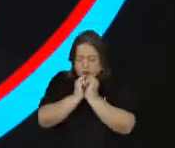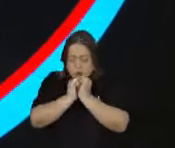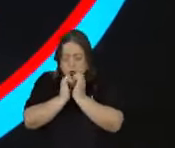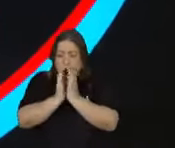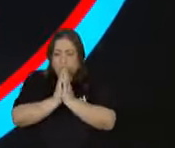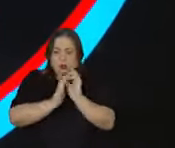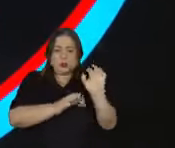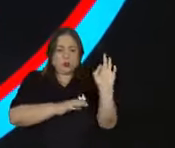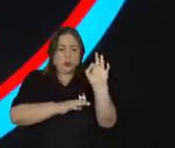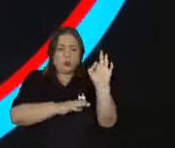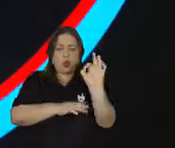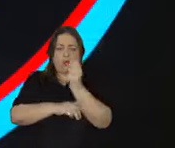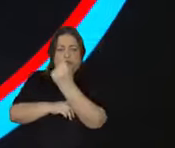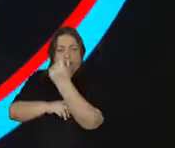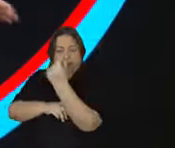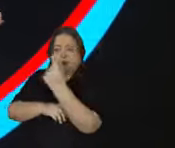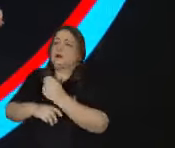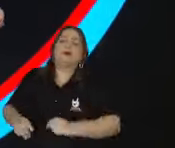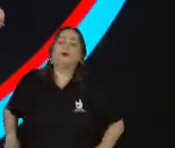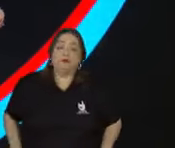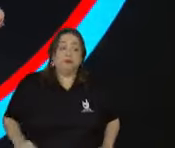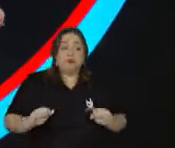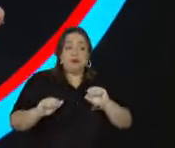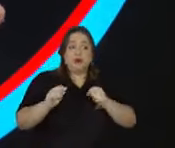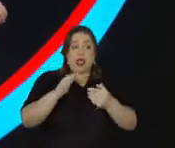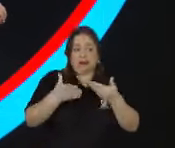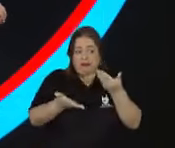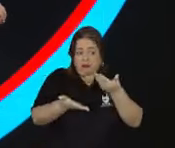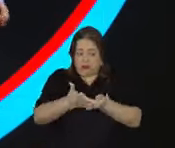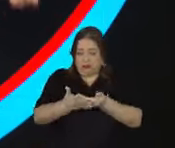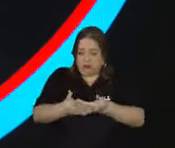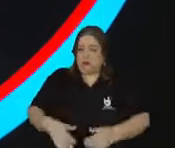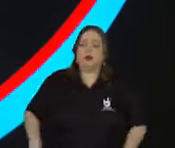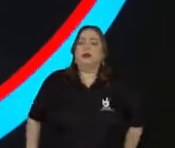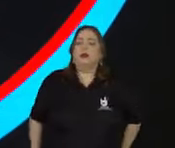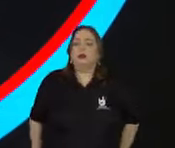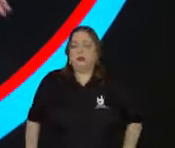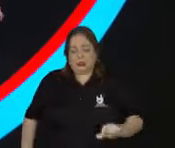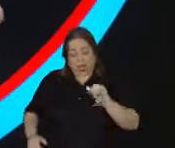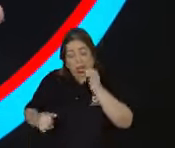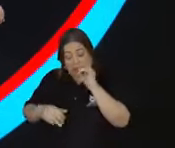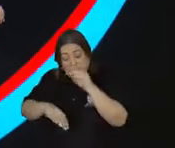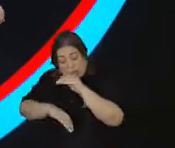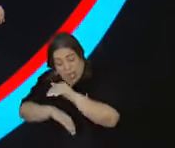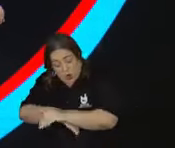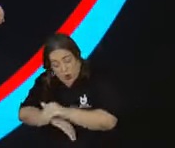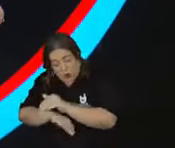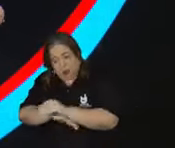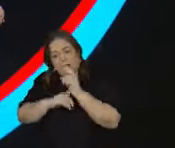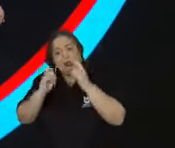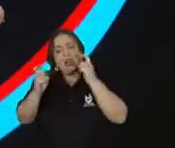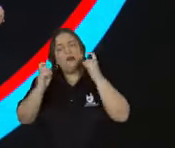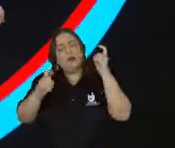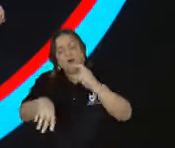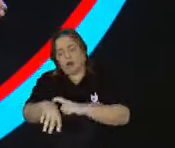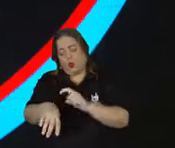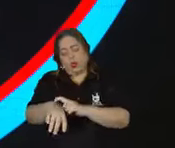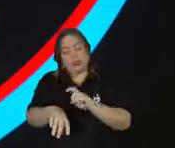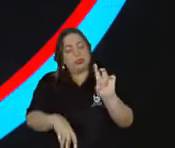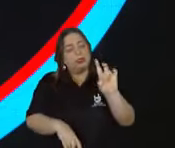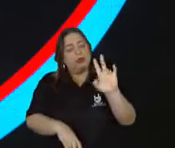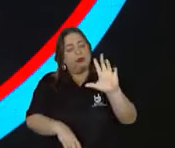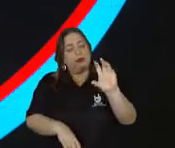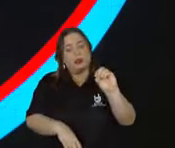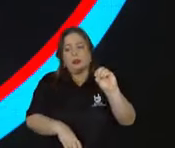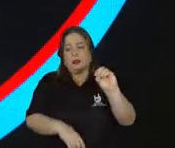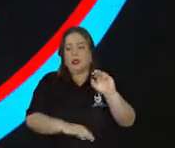11. Si usted trabaja por la tarde y tiene la mañanita libre de los miércoles, pues puede acompañarnos. Y en la noche tenemos celebración a las 7:30, así que